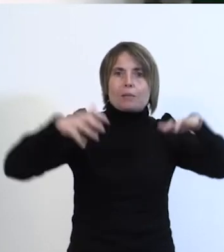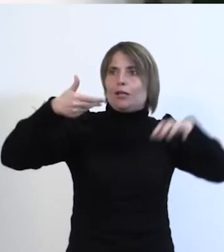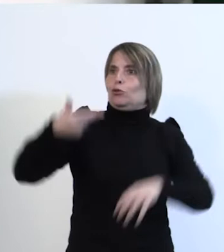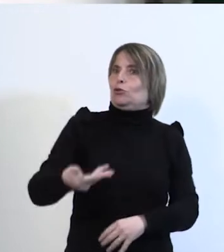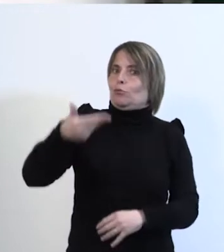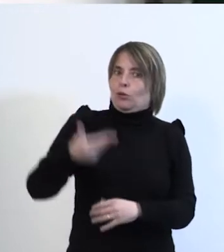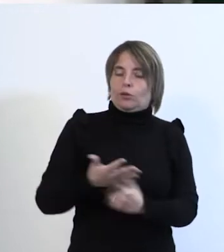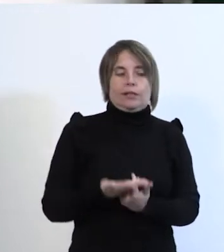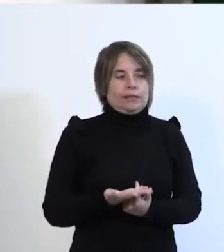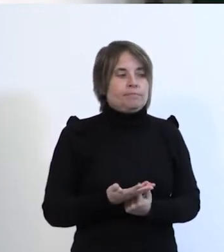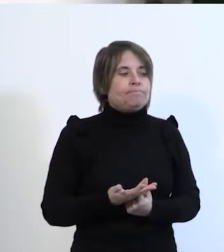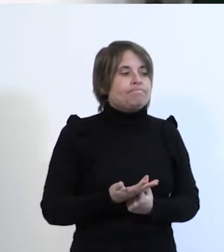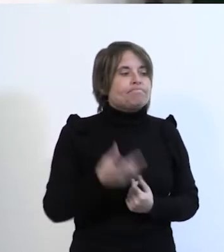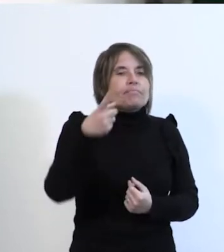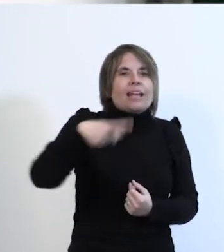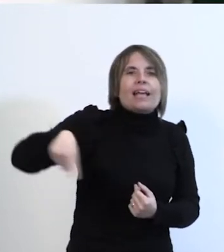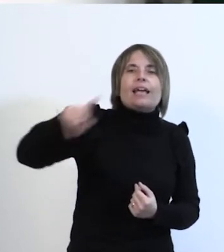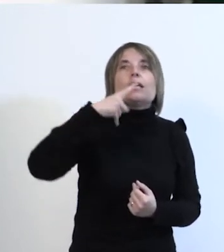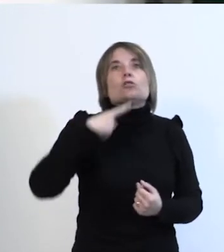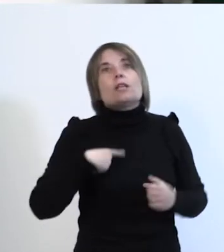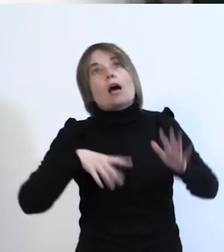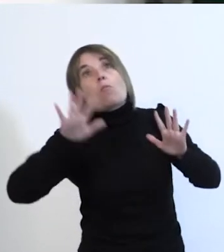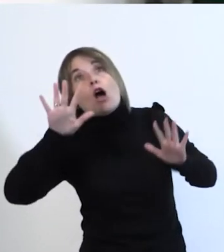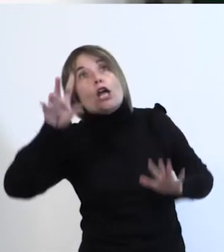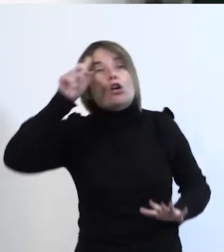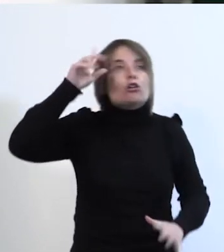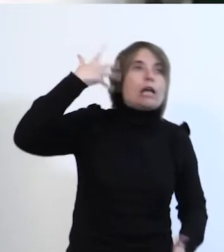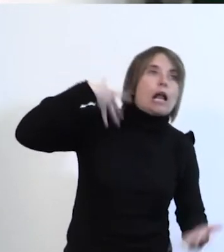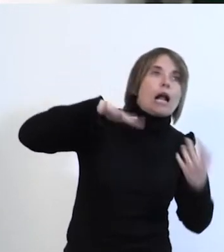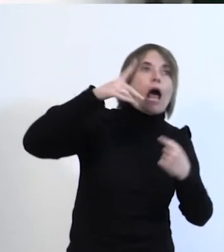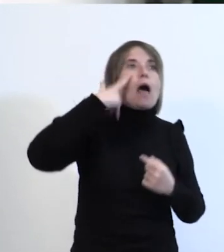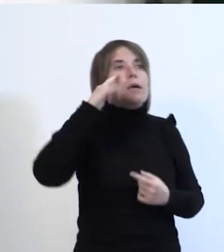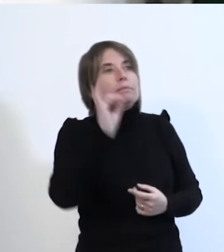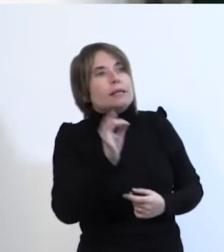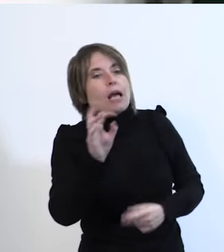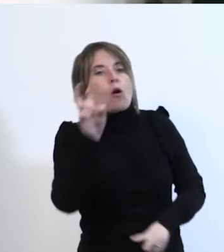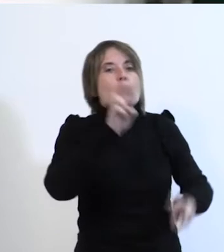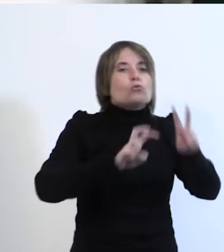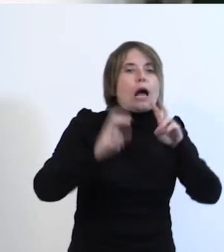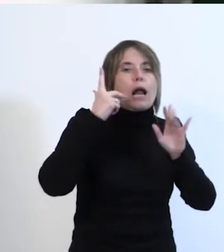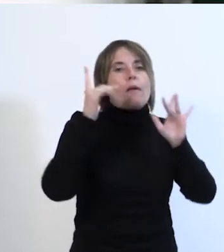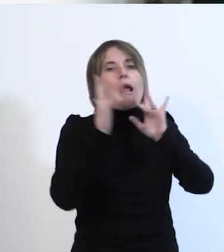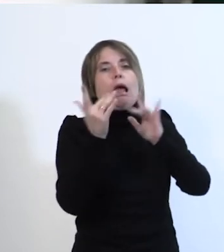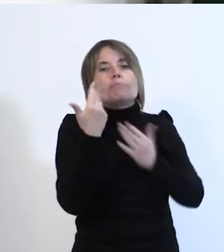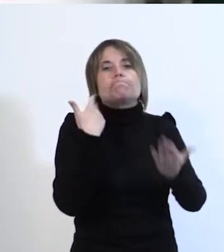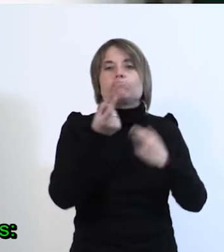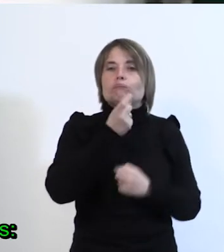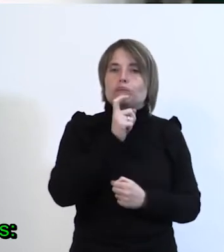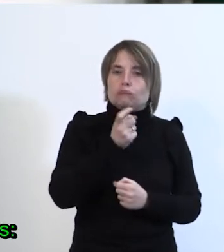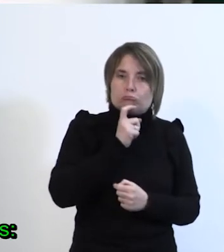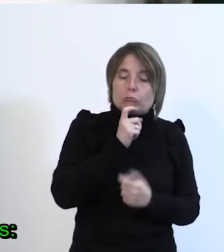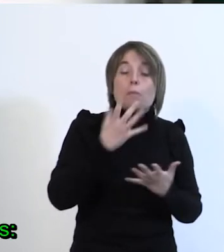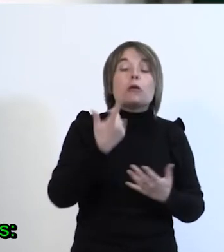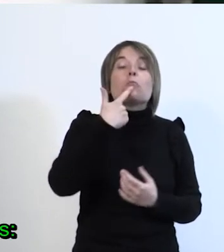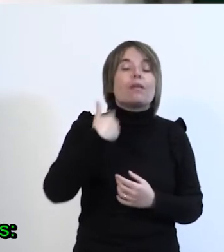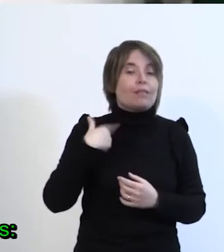es importante. Entonces, ellas nos decían, bueno, no es cierto, vamos a buscar cómo establecer el diálogo. Pero